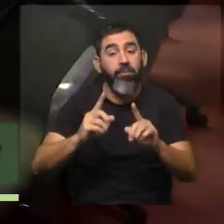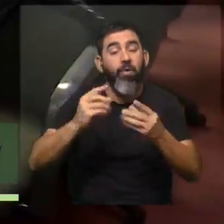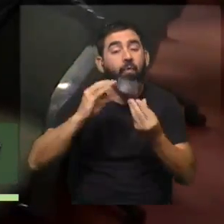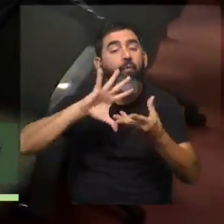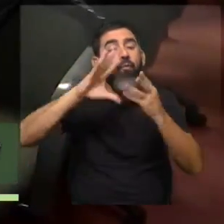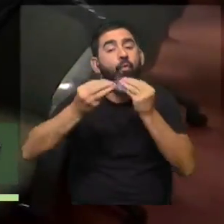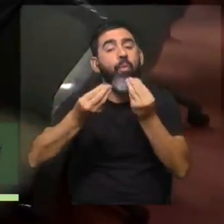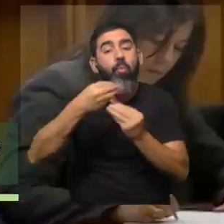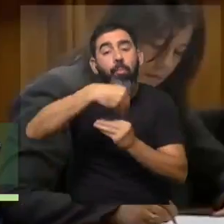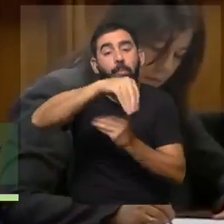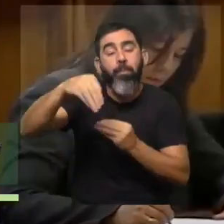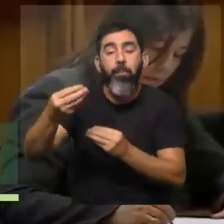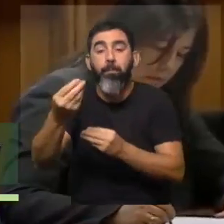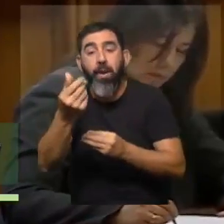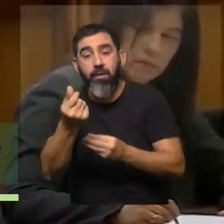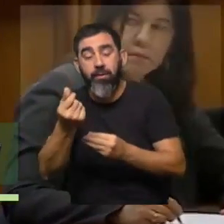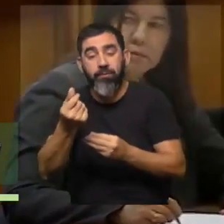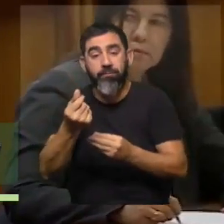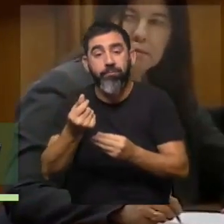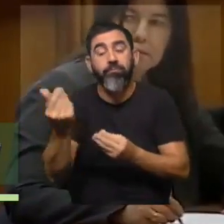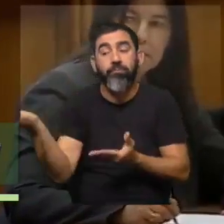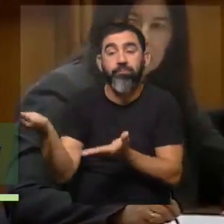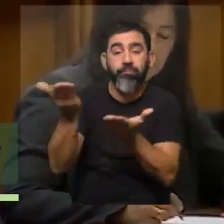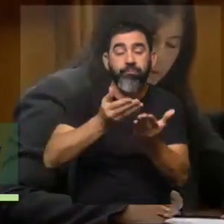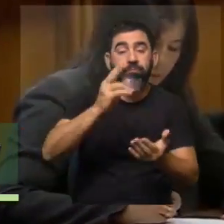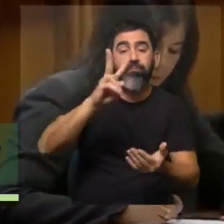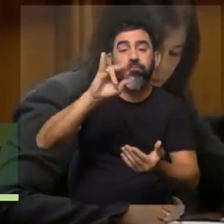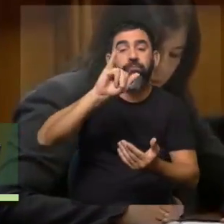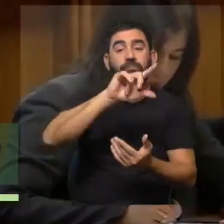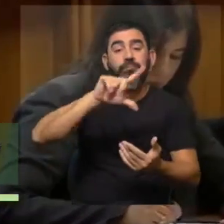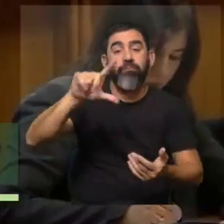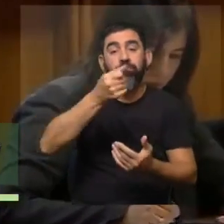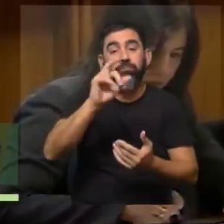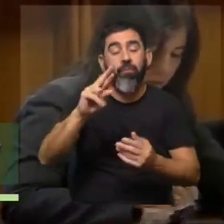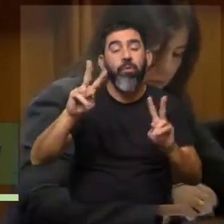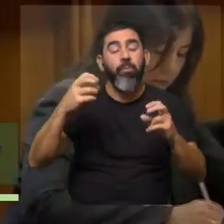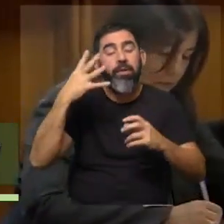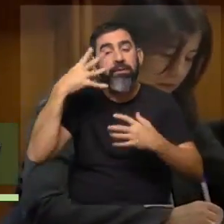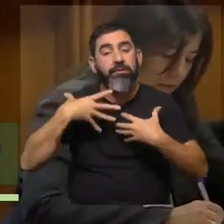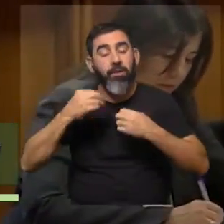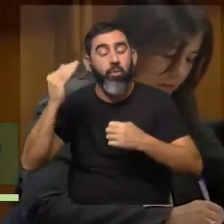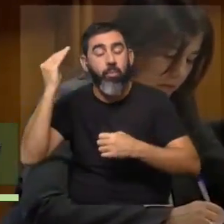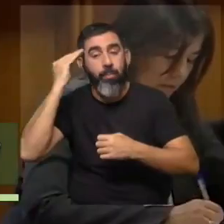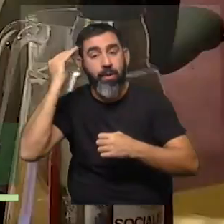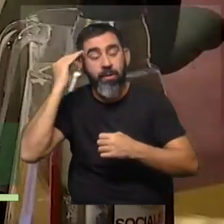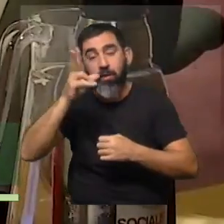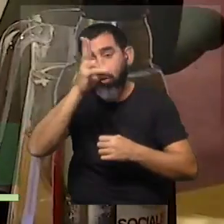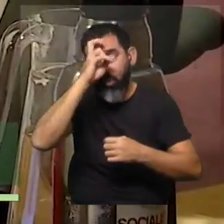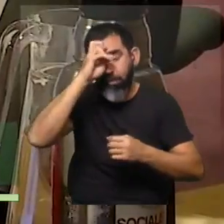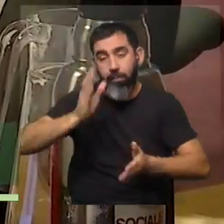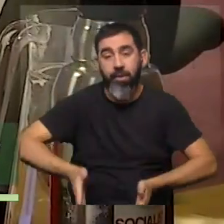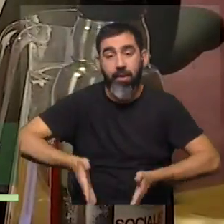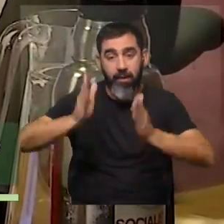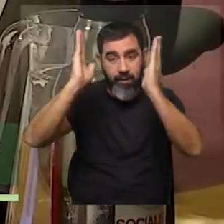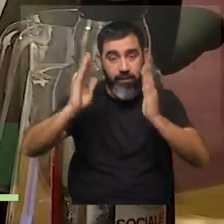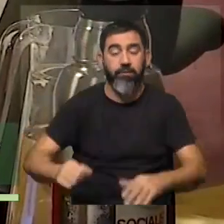la forma de distribuir eso porque recibimos al doctor Villar también por por un plan de Salud Mental que quiere llevar adelante en la universidad